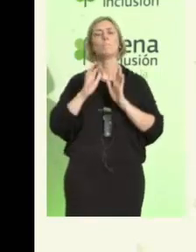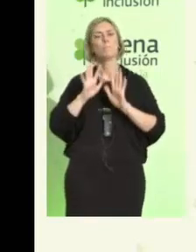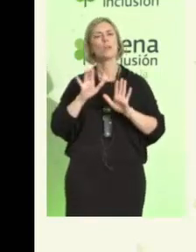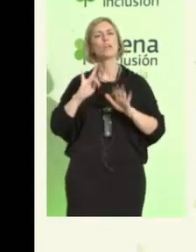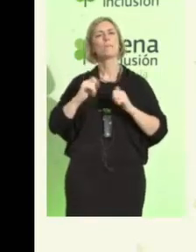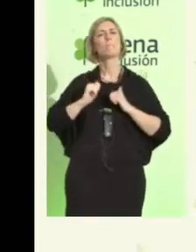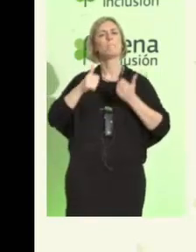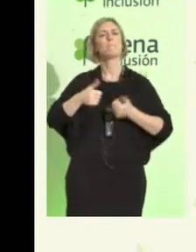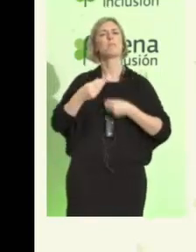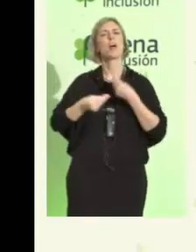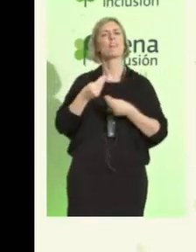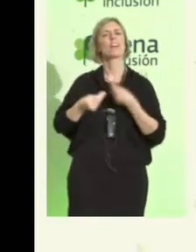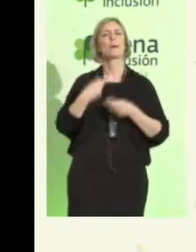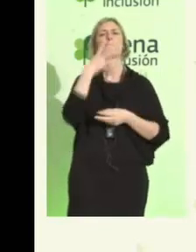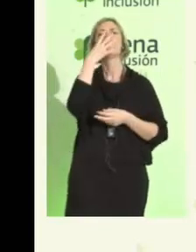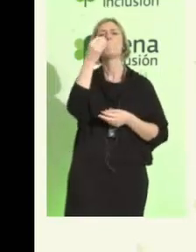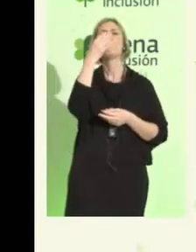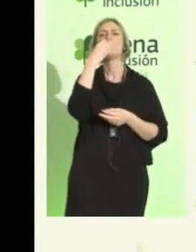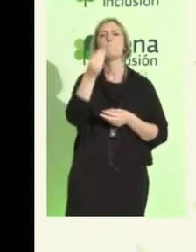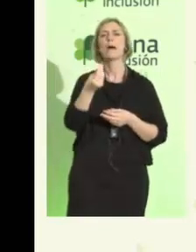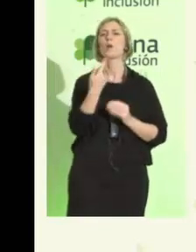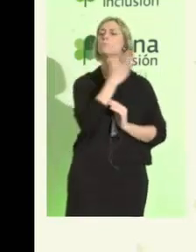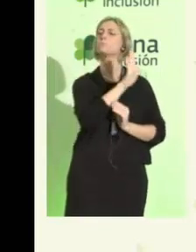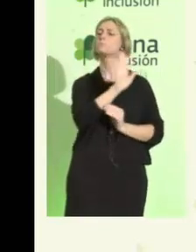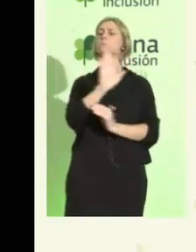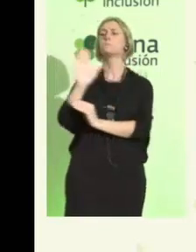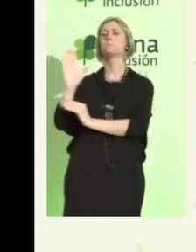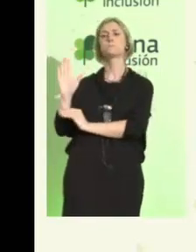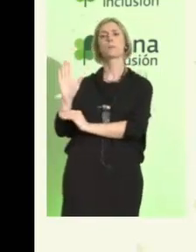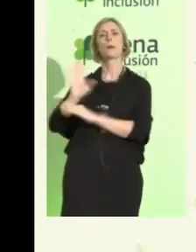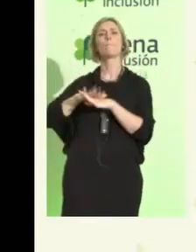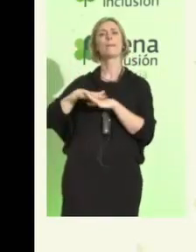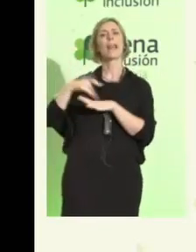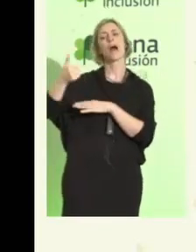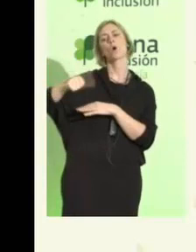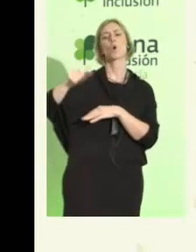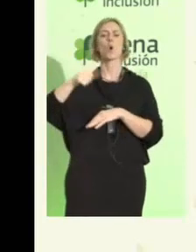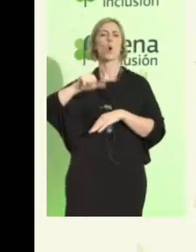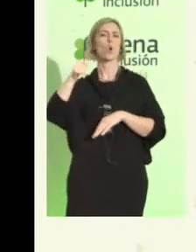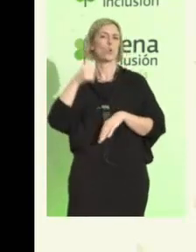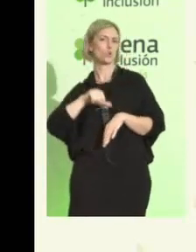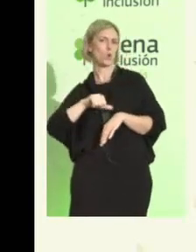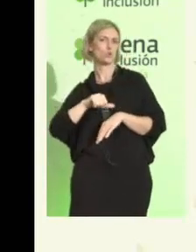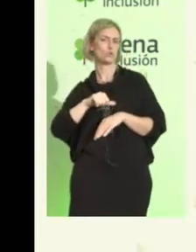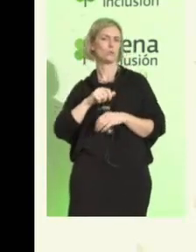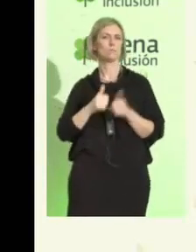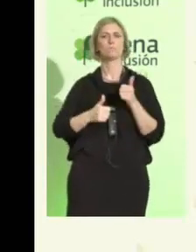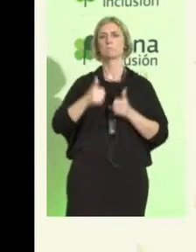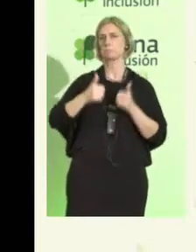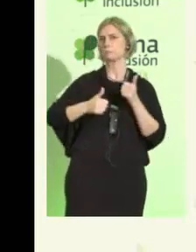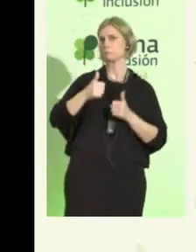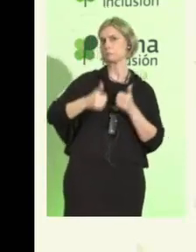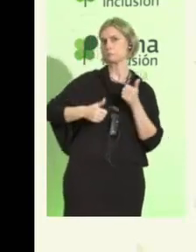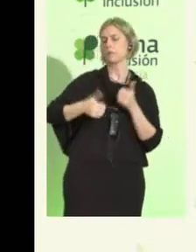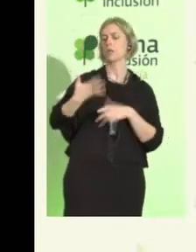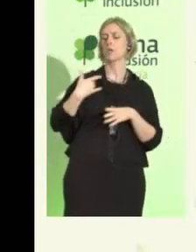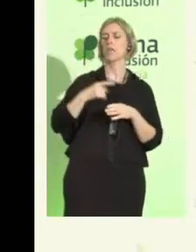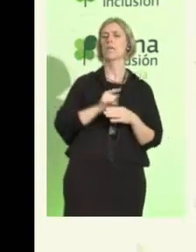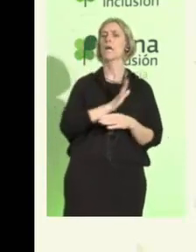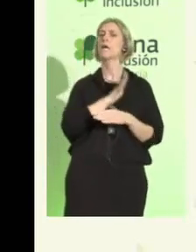exhibiciones de perros, a concursos de perros y ella iba